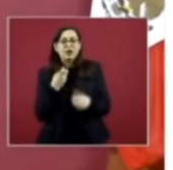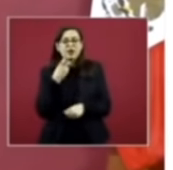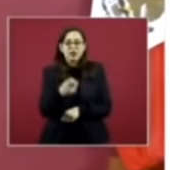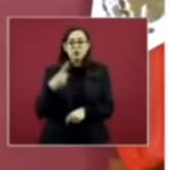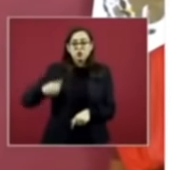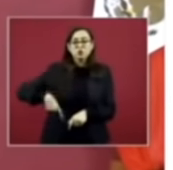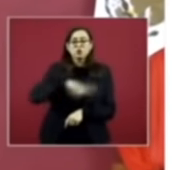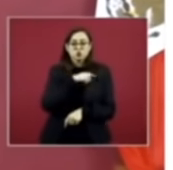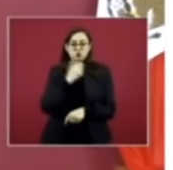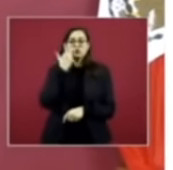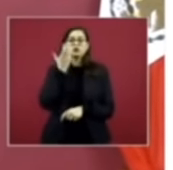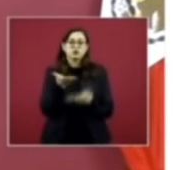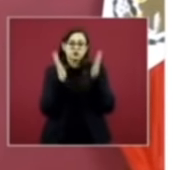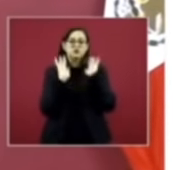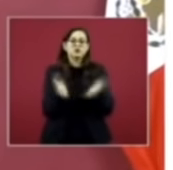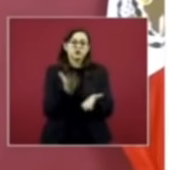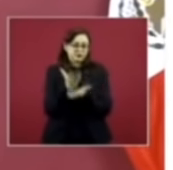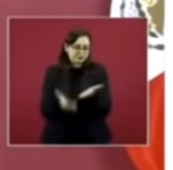de veras